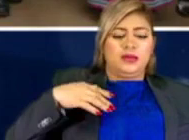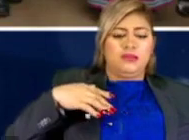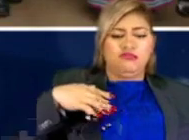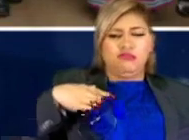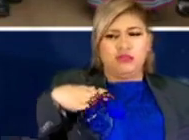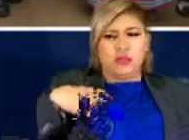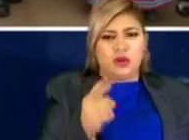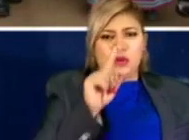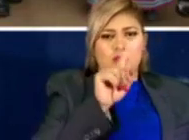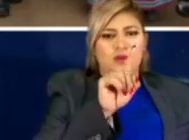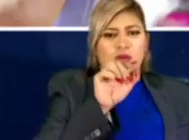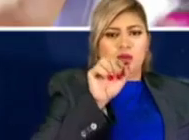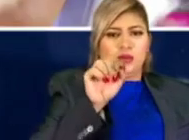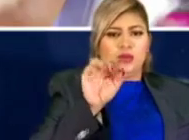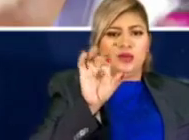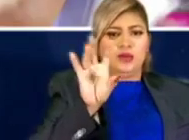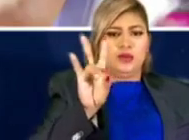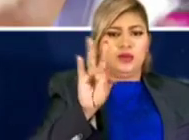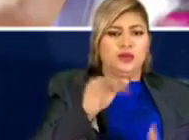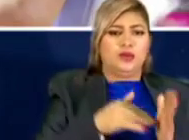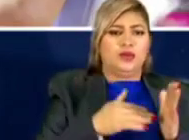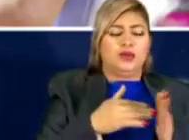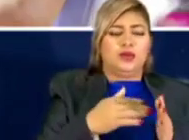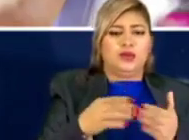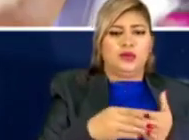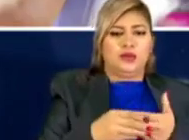de 1.7 millones de balboas.